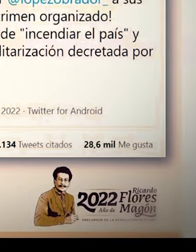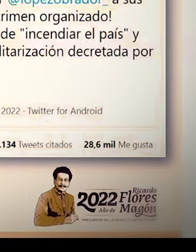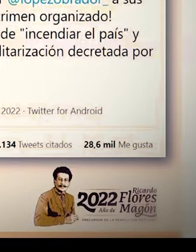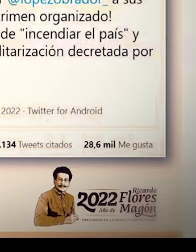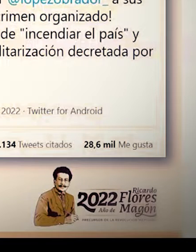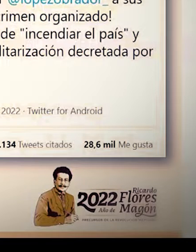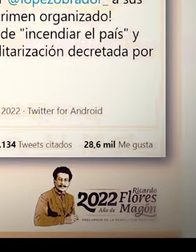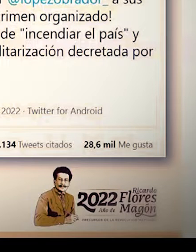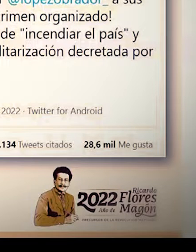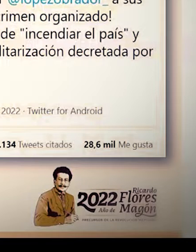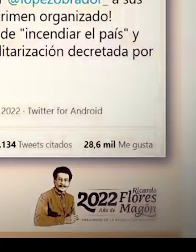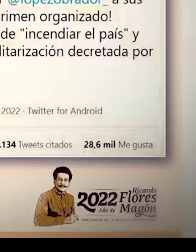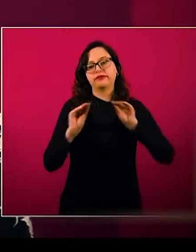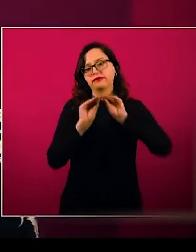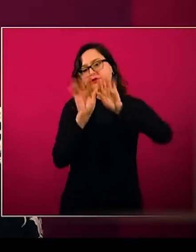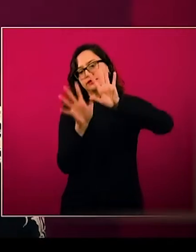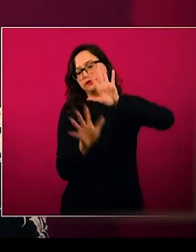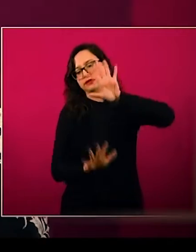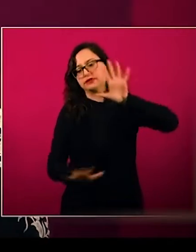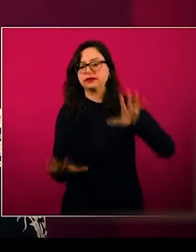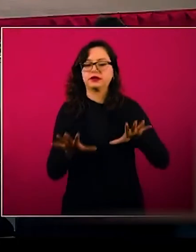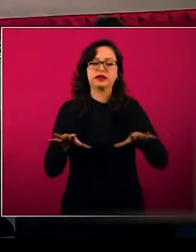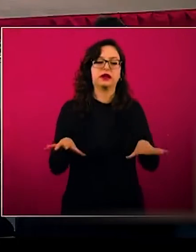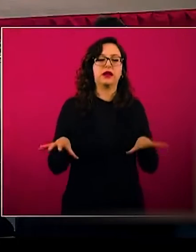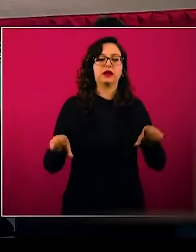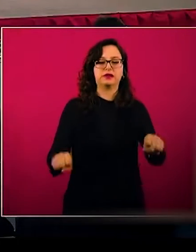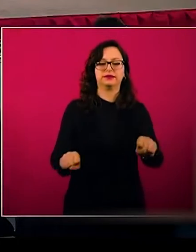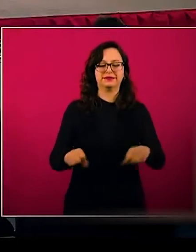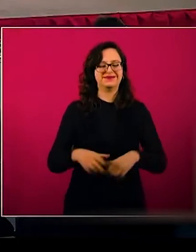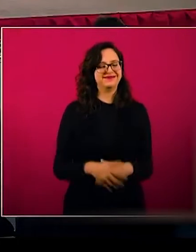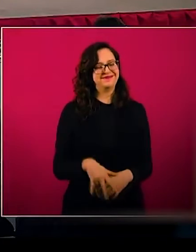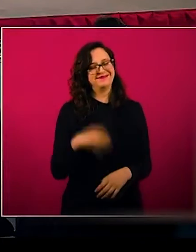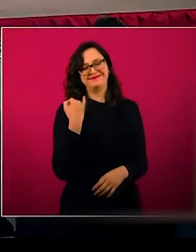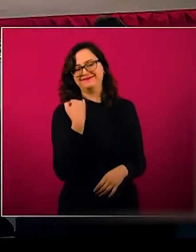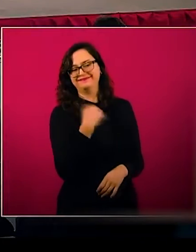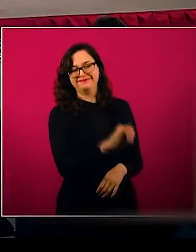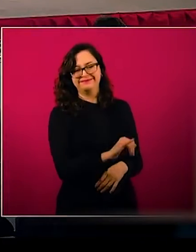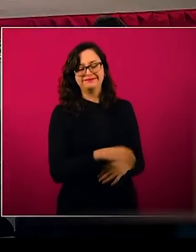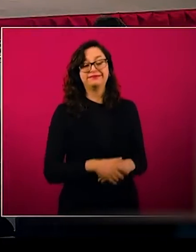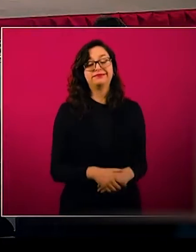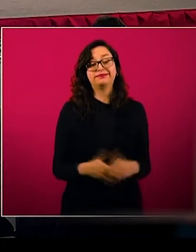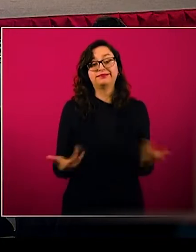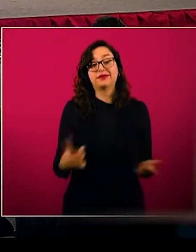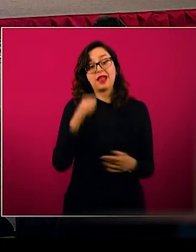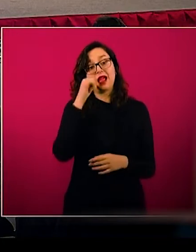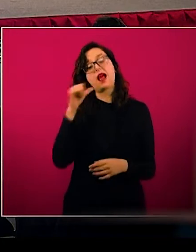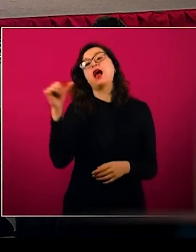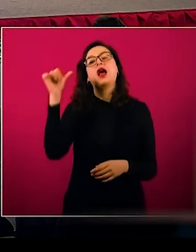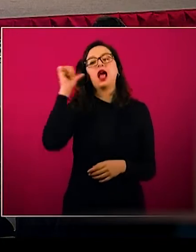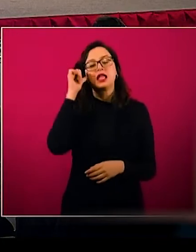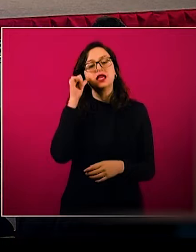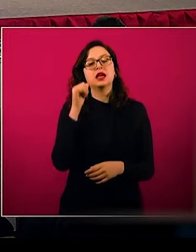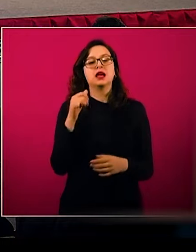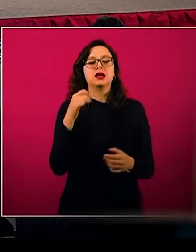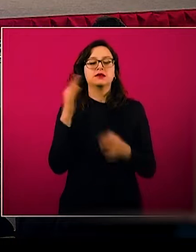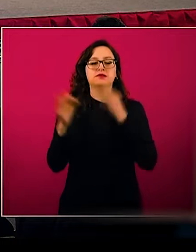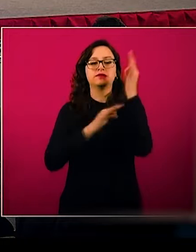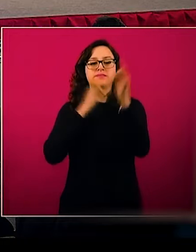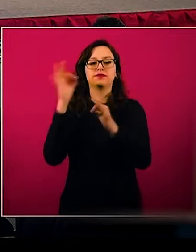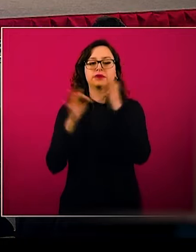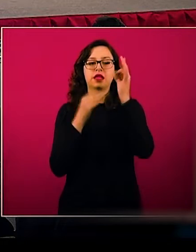dato, por cierto, ayer durante una intervención en el programa Sin Censura de YouTube, Jaime Hernández, el periodista de